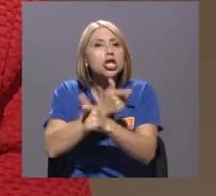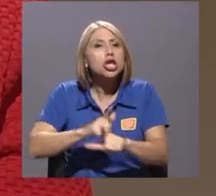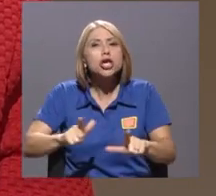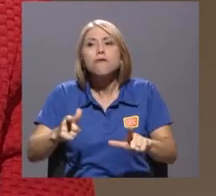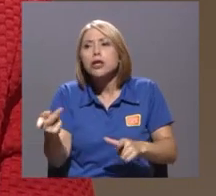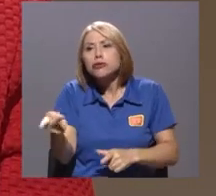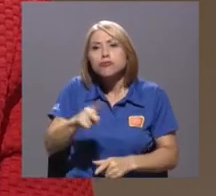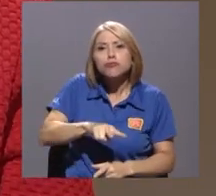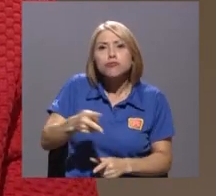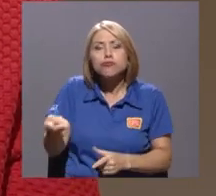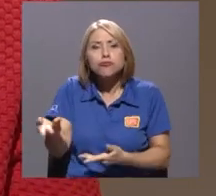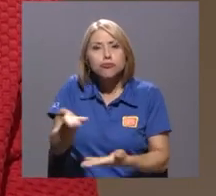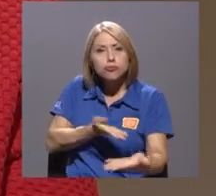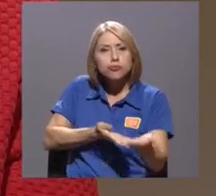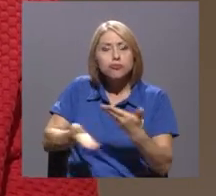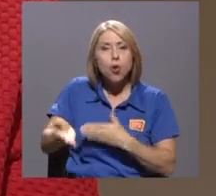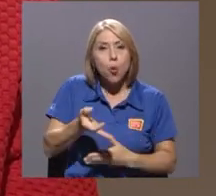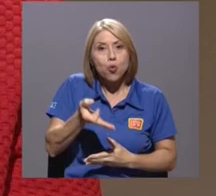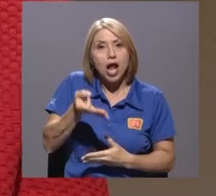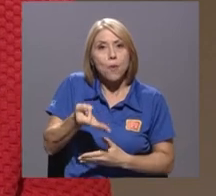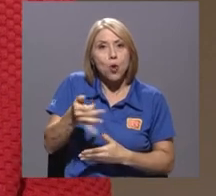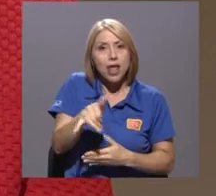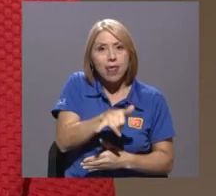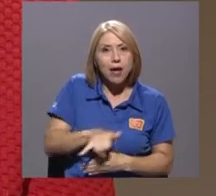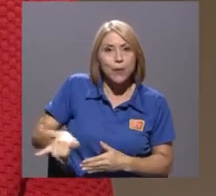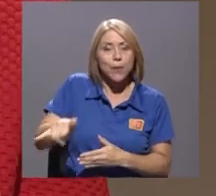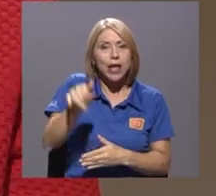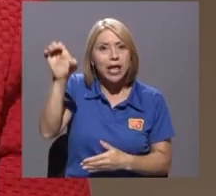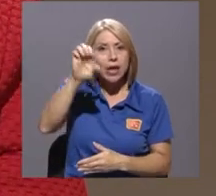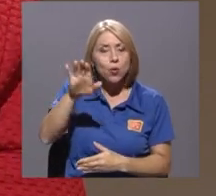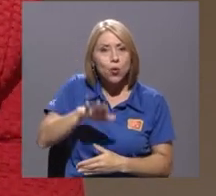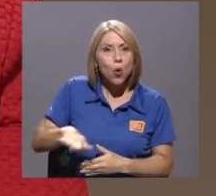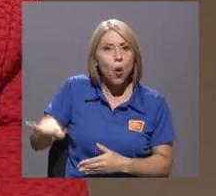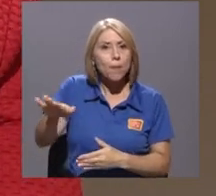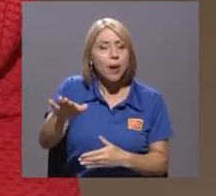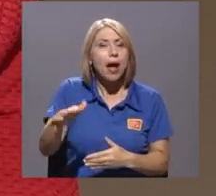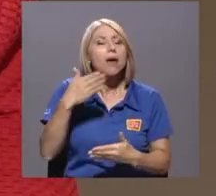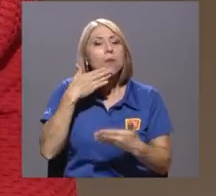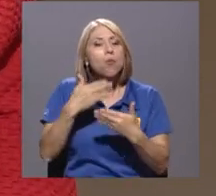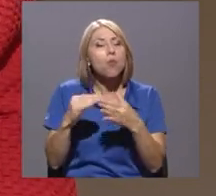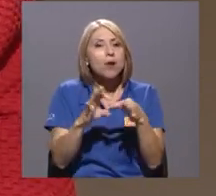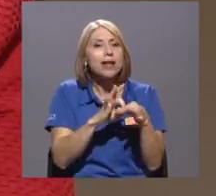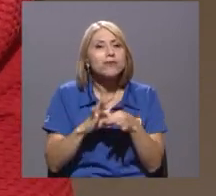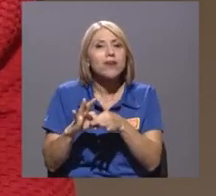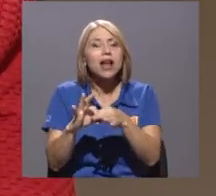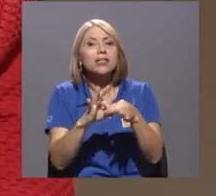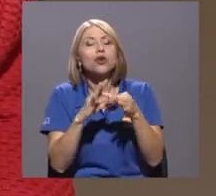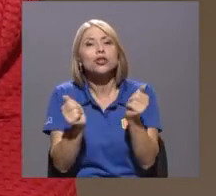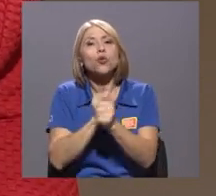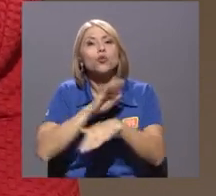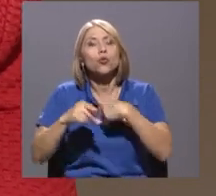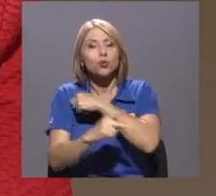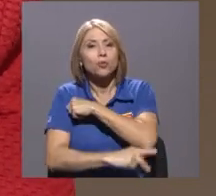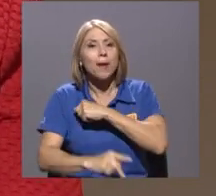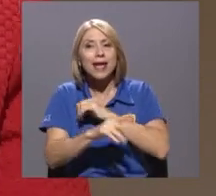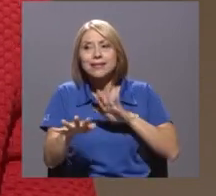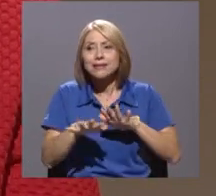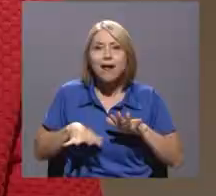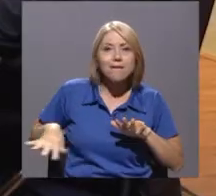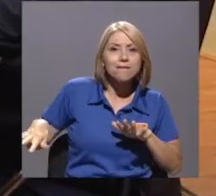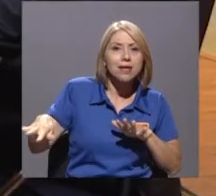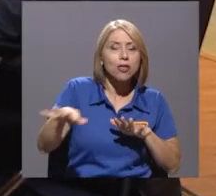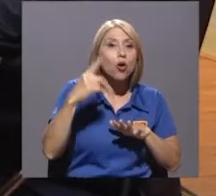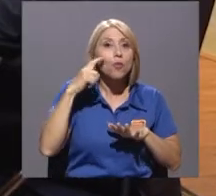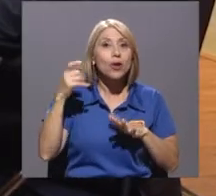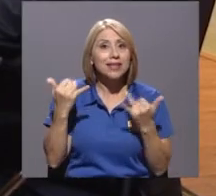unida en europa y las buenas relaciones con todos alrededor en esta zona de paz quiera creado por esto un núcleo